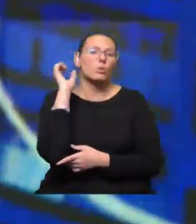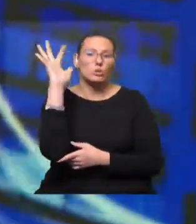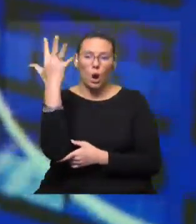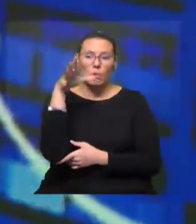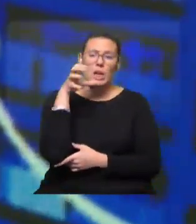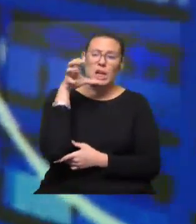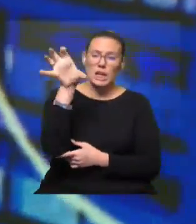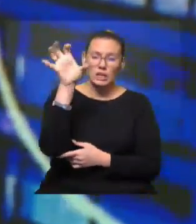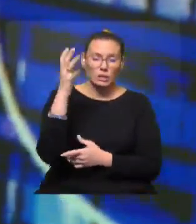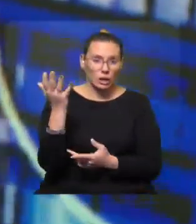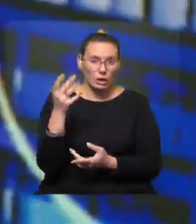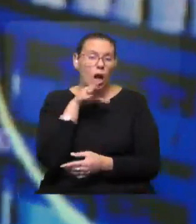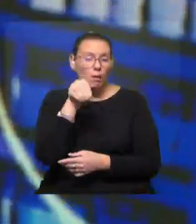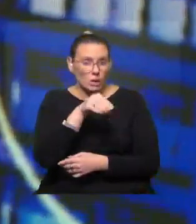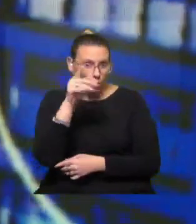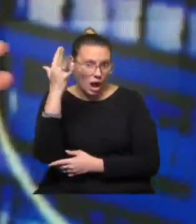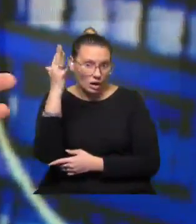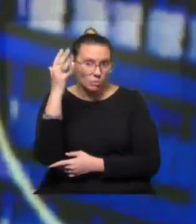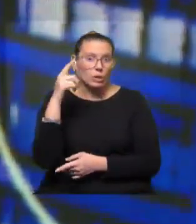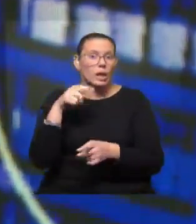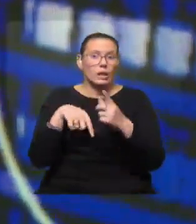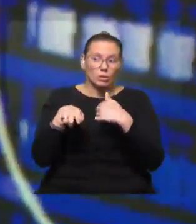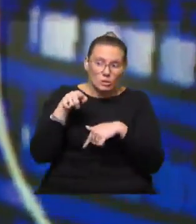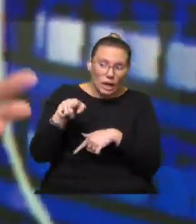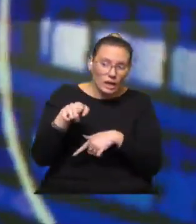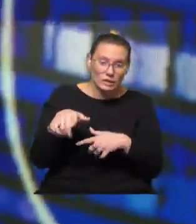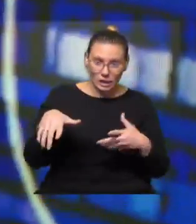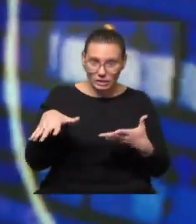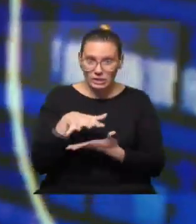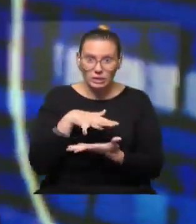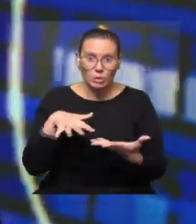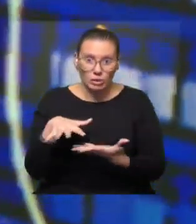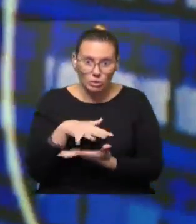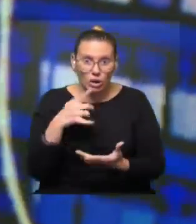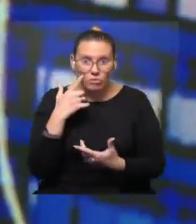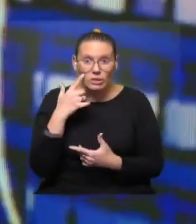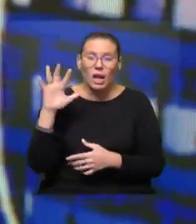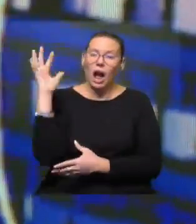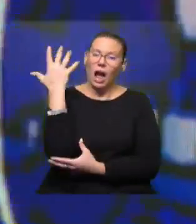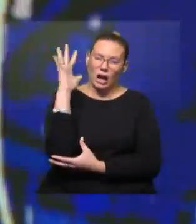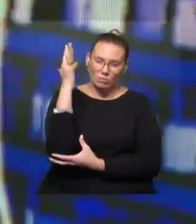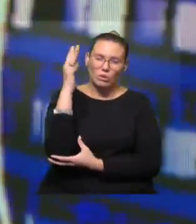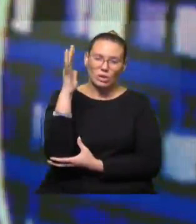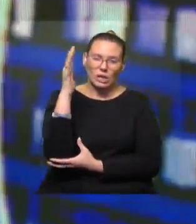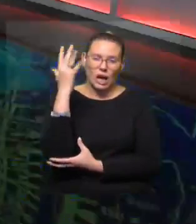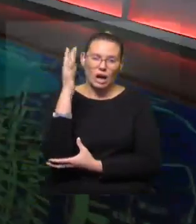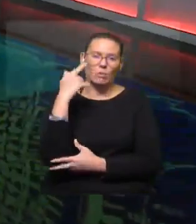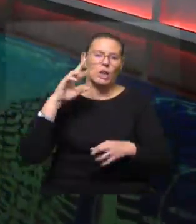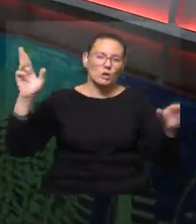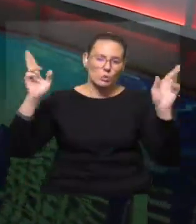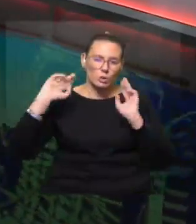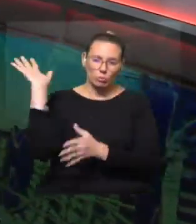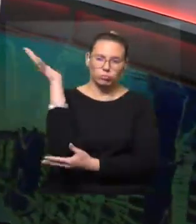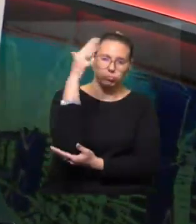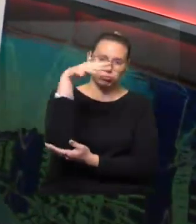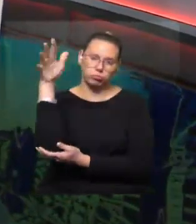gritar un Eucalipto blanco entonces en base a ese ese delirio no porque viste que los árboles hacen un poco de ruido Entonces yo